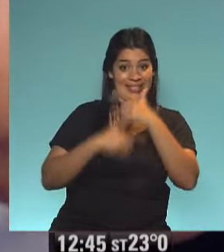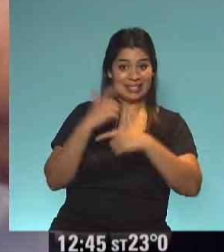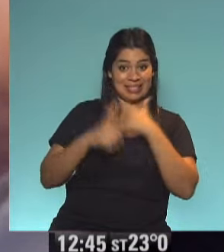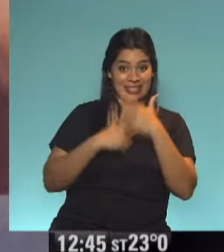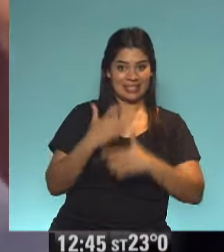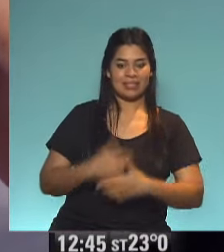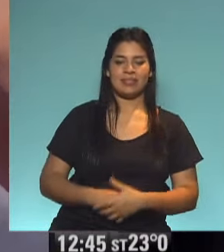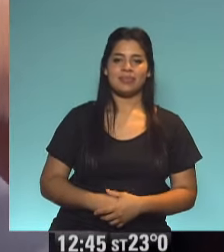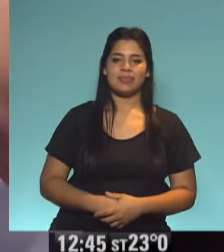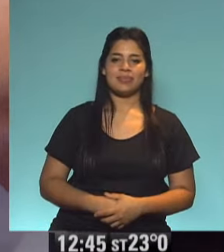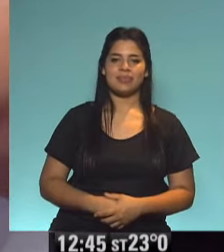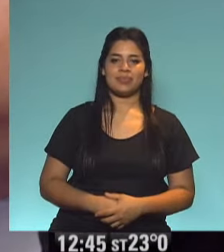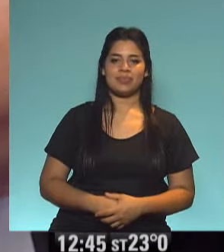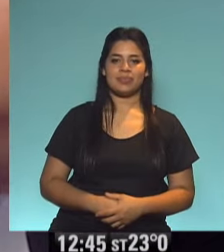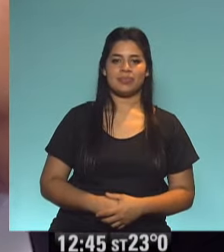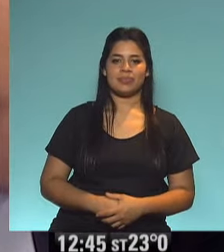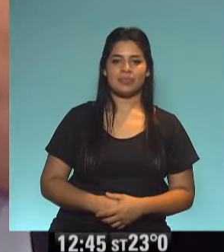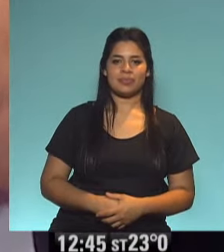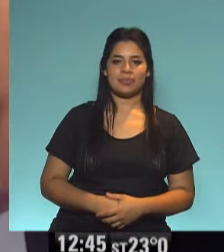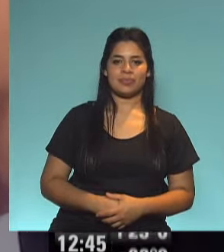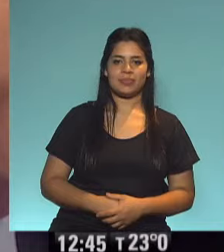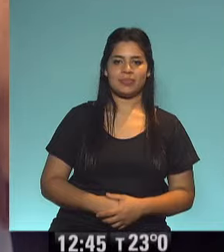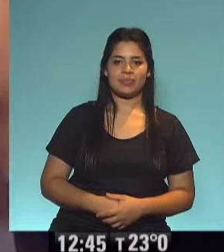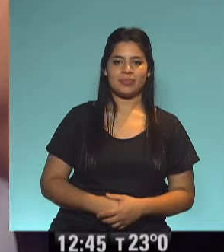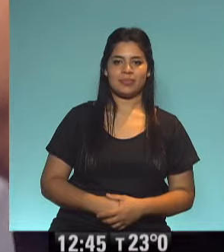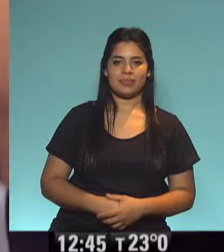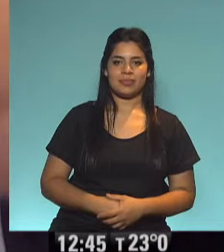Ahí vamos. Mirá cómo mirá la disposición.